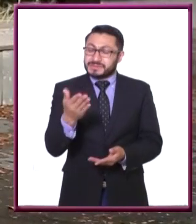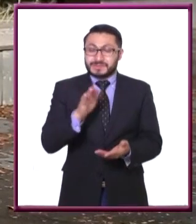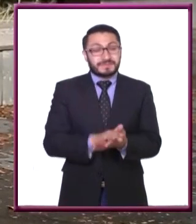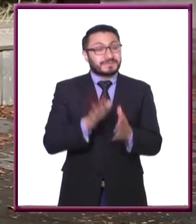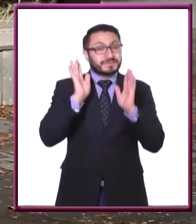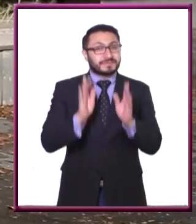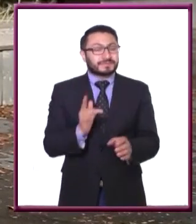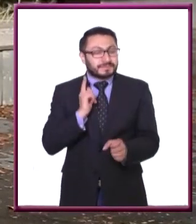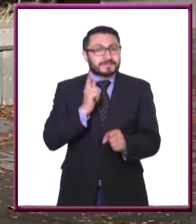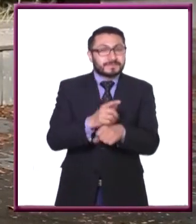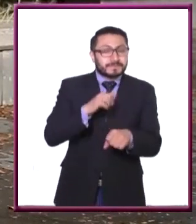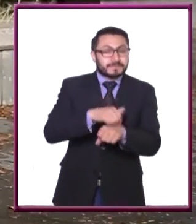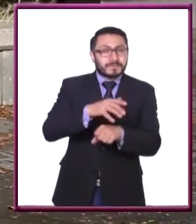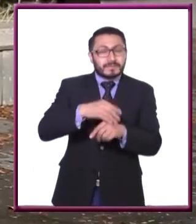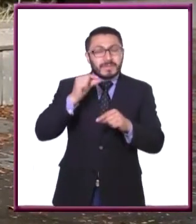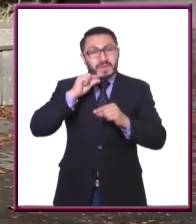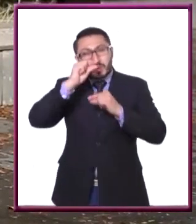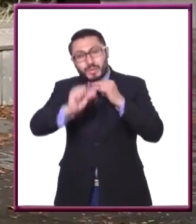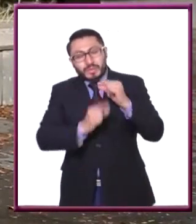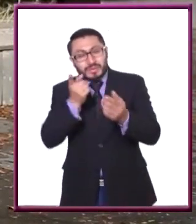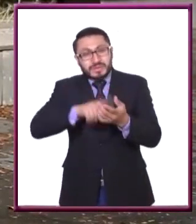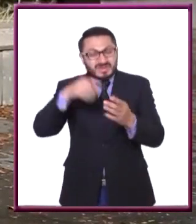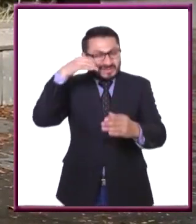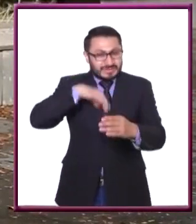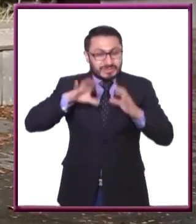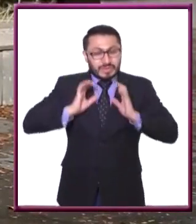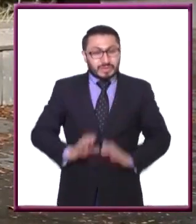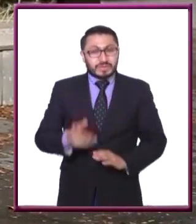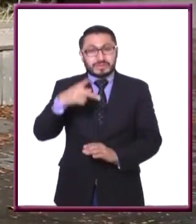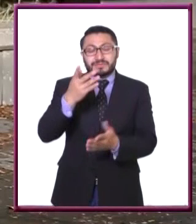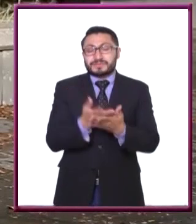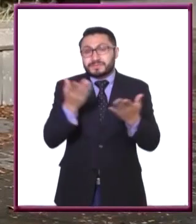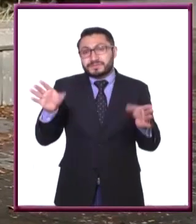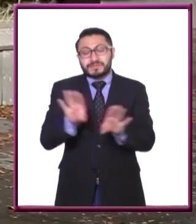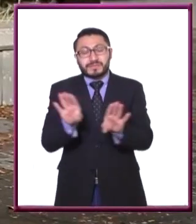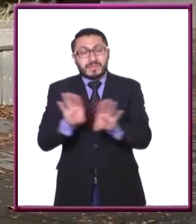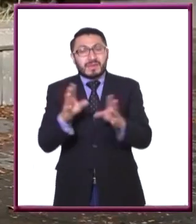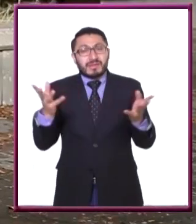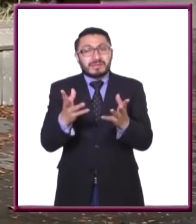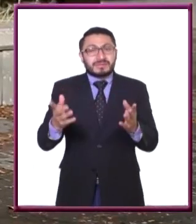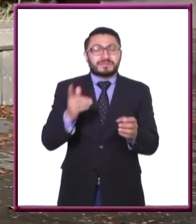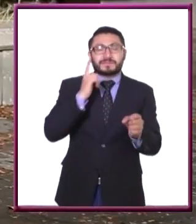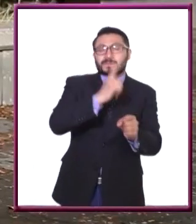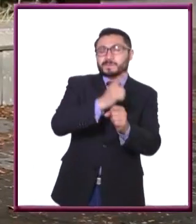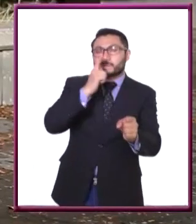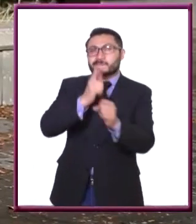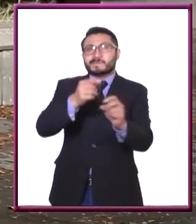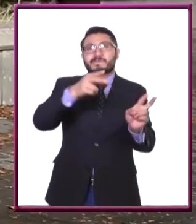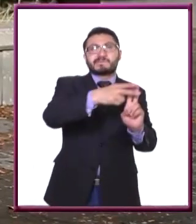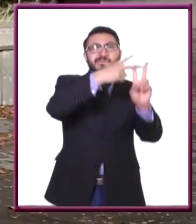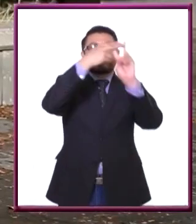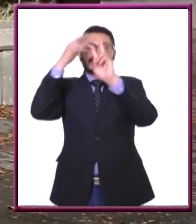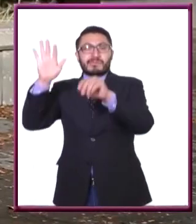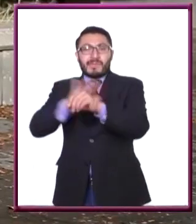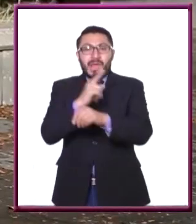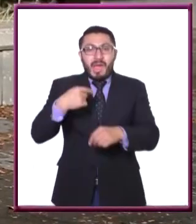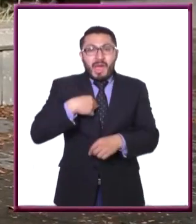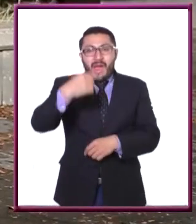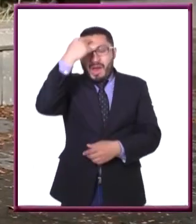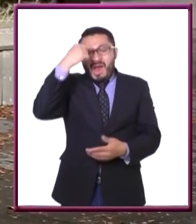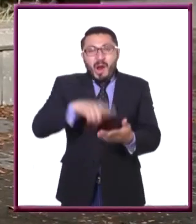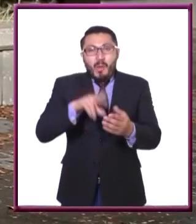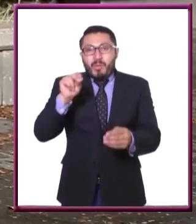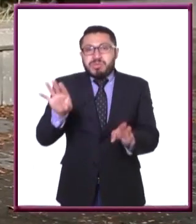Muy bien, Ernesto. Ya calculamos el número de átomos en nuestro cuerpo. Pero ahora dime, ¿cómo vamos a hacer las estimaciones para las estrellas? Porque supongo